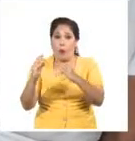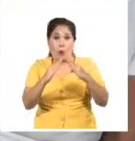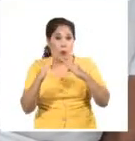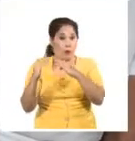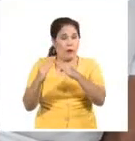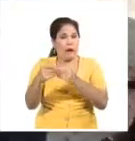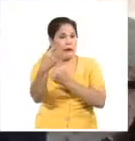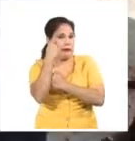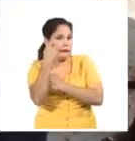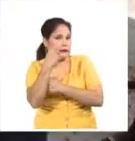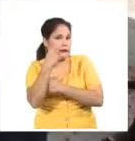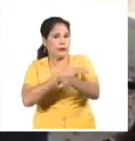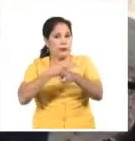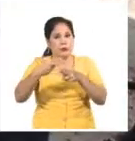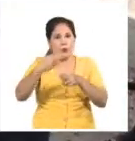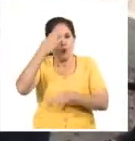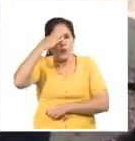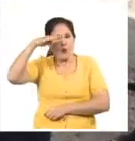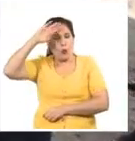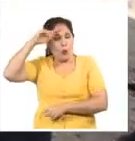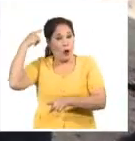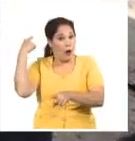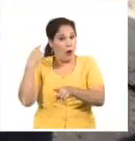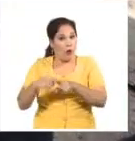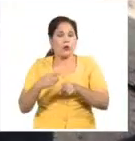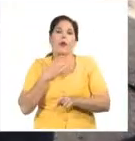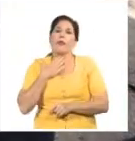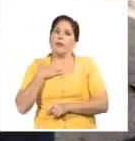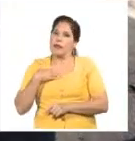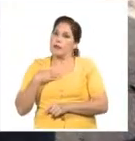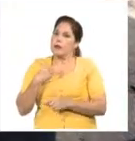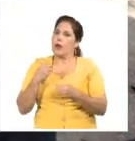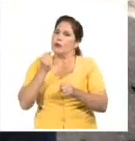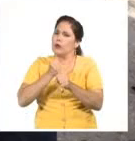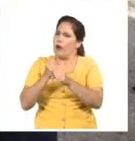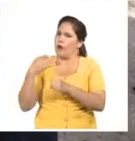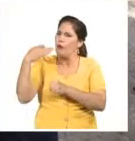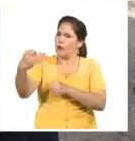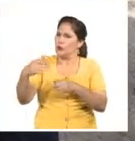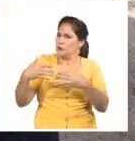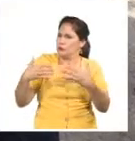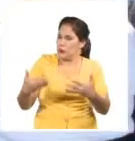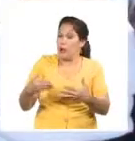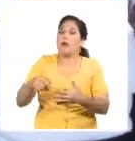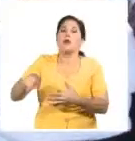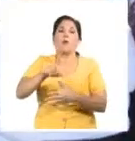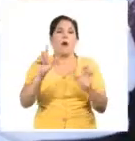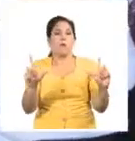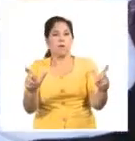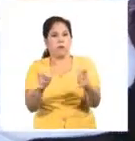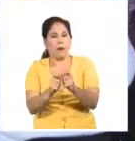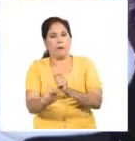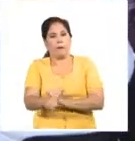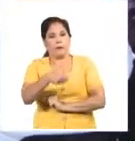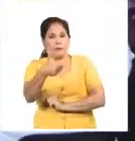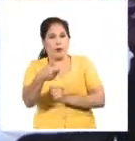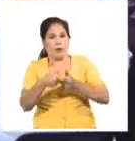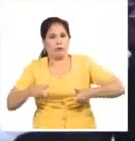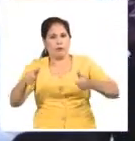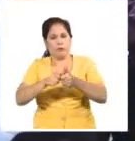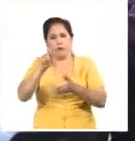la enseñanza de la historia local y la formación vocacional de las nuevas generaciones. Posteriormente se reunió con el presidente del